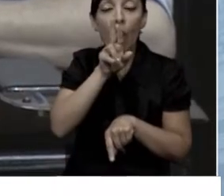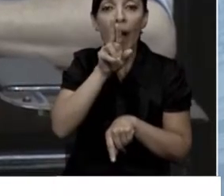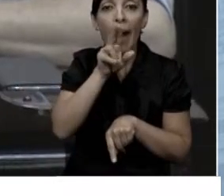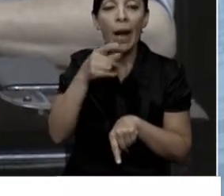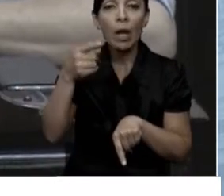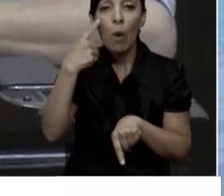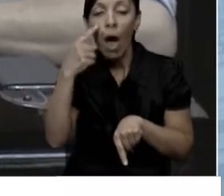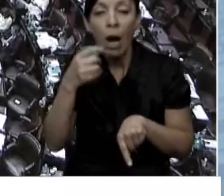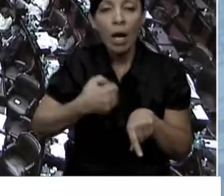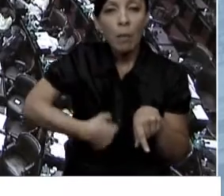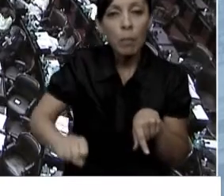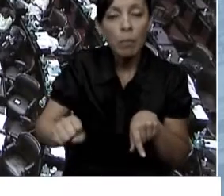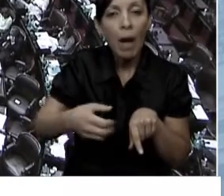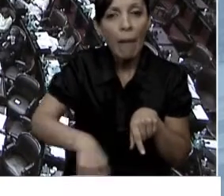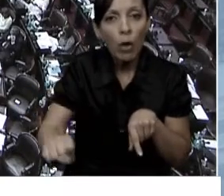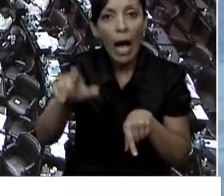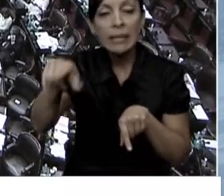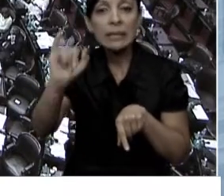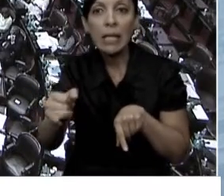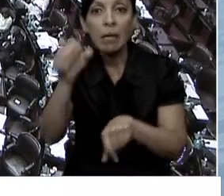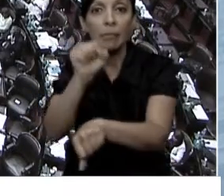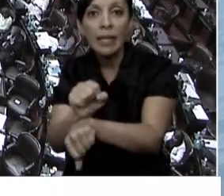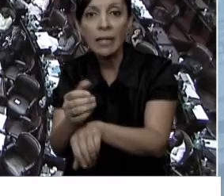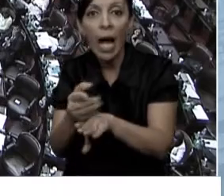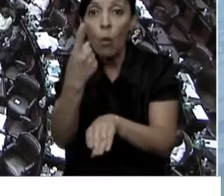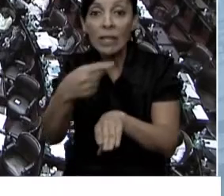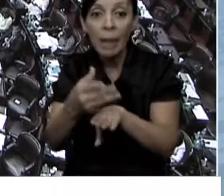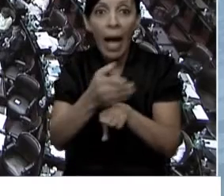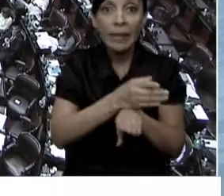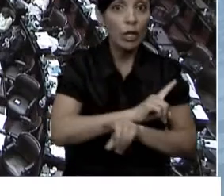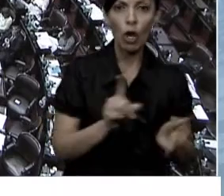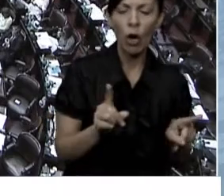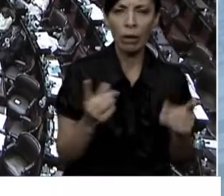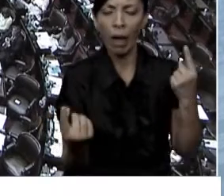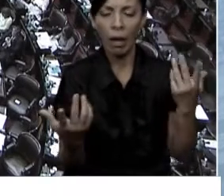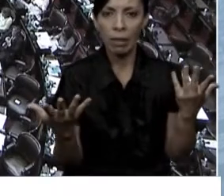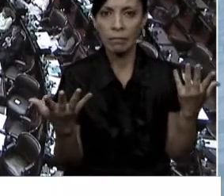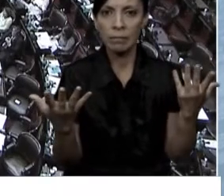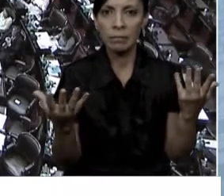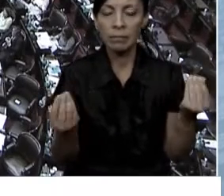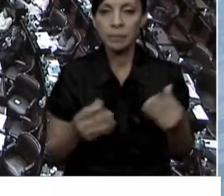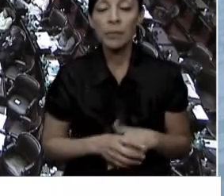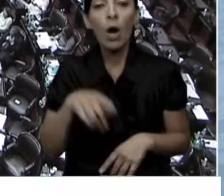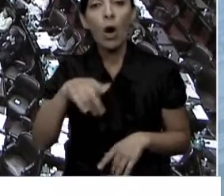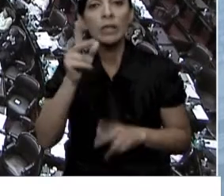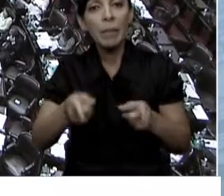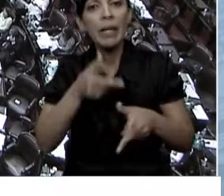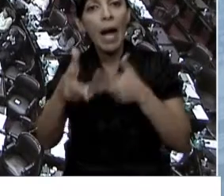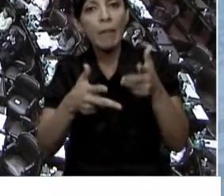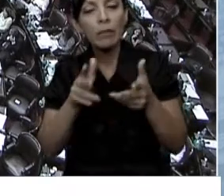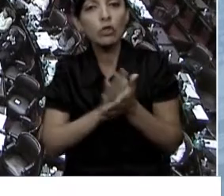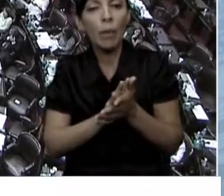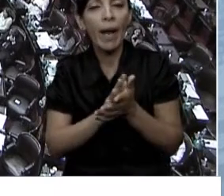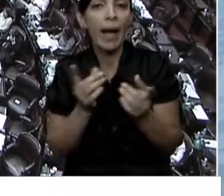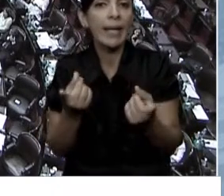provoca el aborto, entra en una figura. La verdad es que hoy se habló también respecto de la oportunidad y la